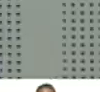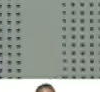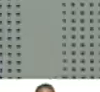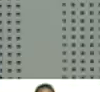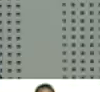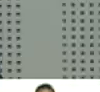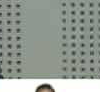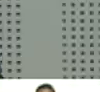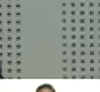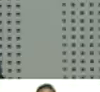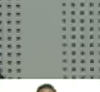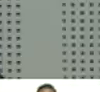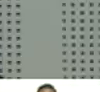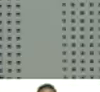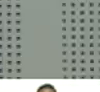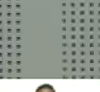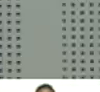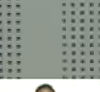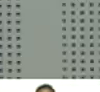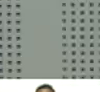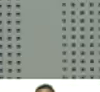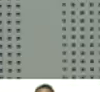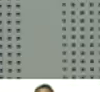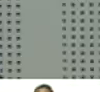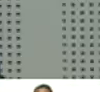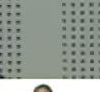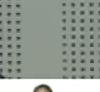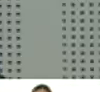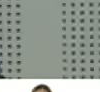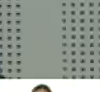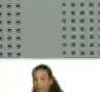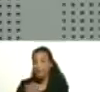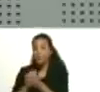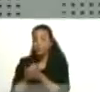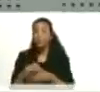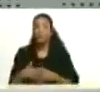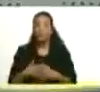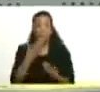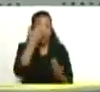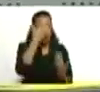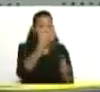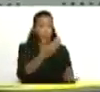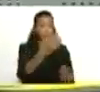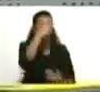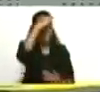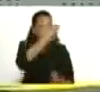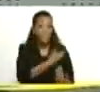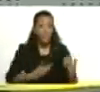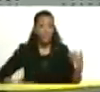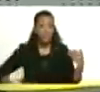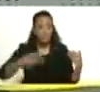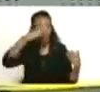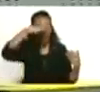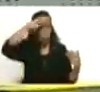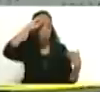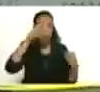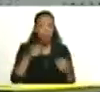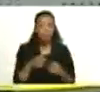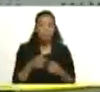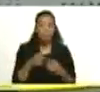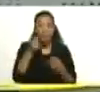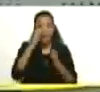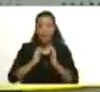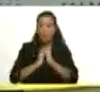afectuoso y un abrazo siempre solidario al heroico pueblo de Cuba,